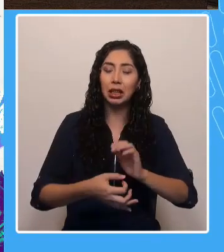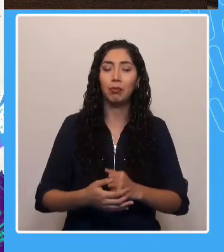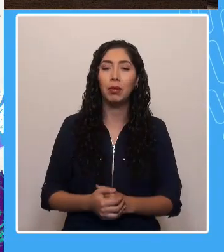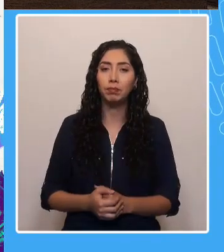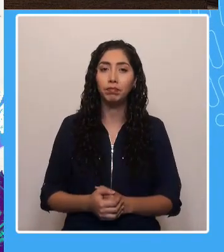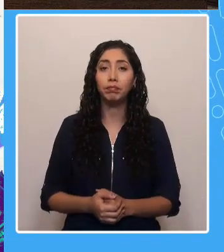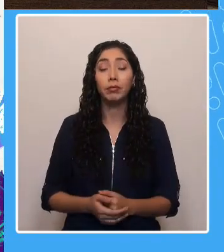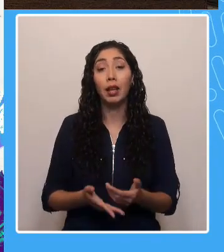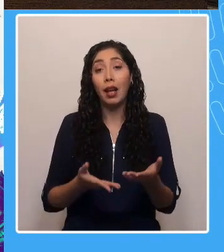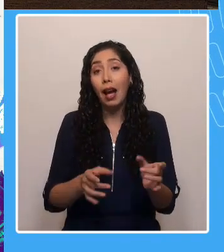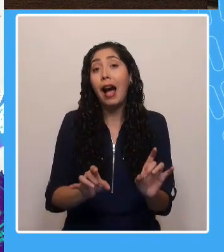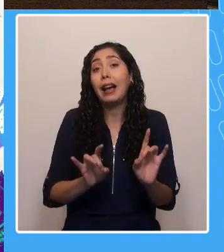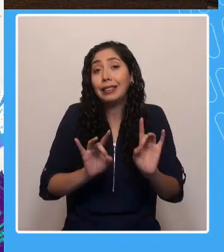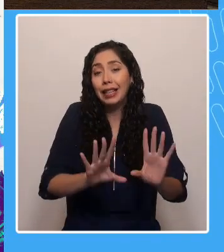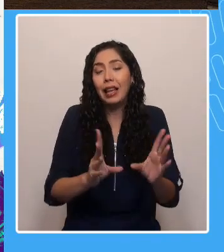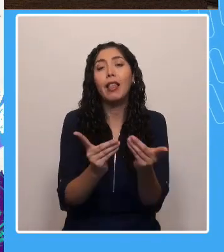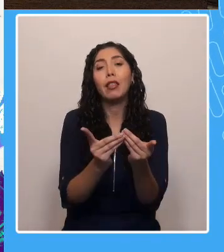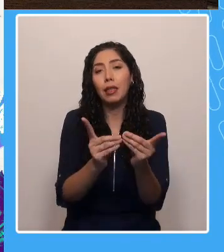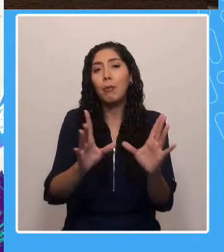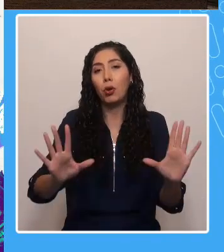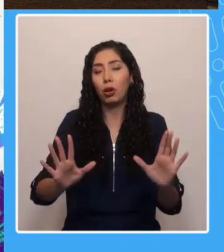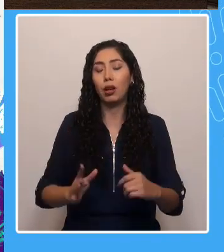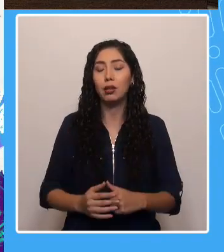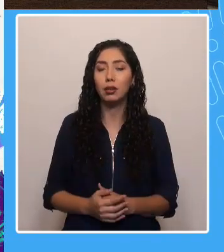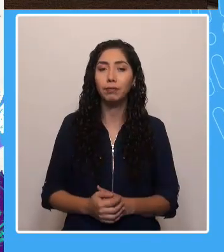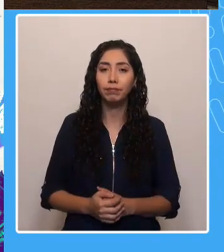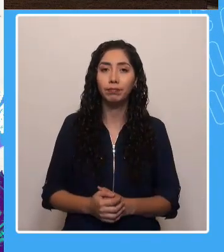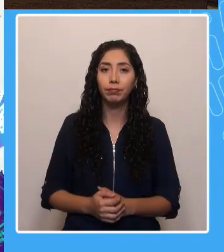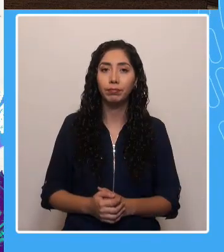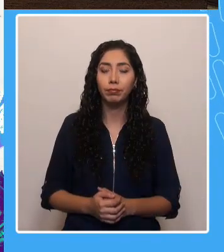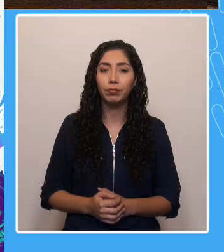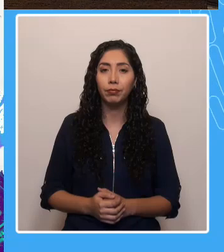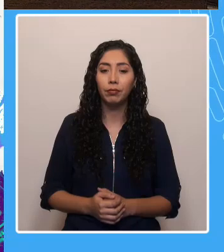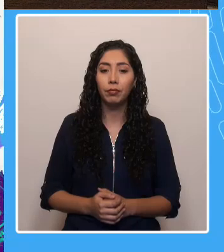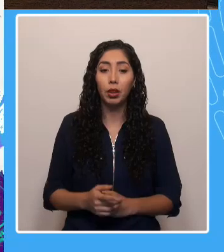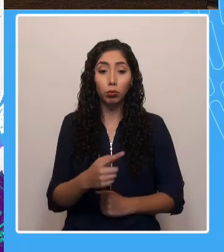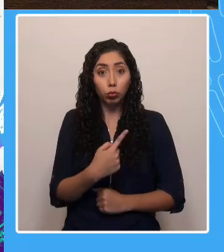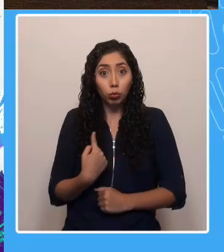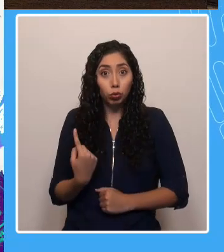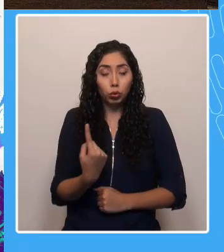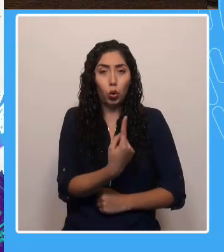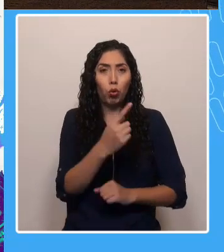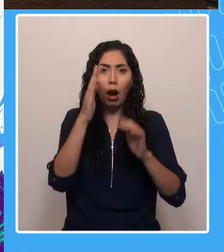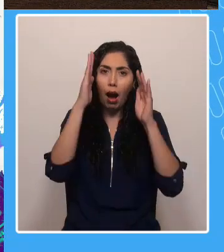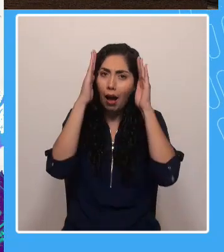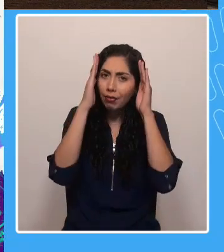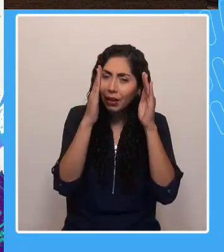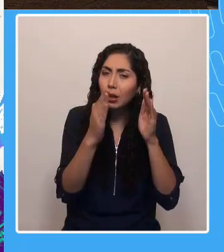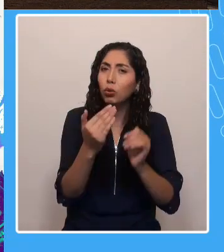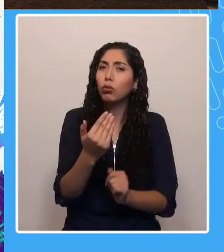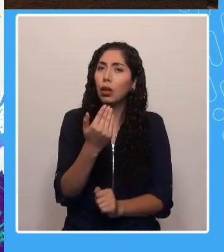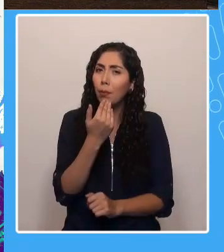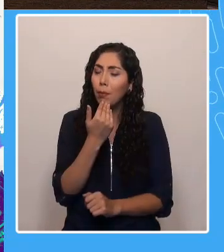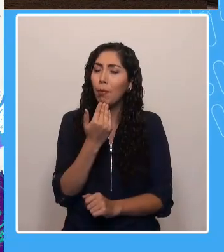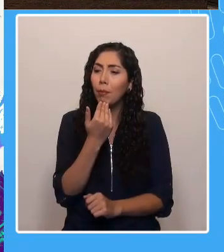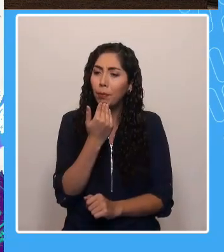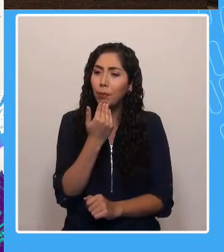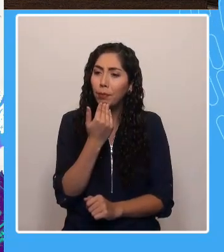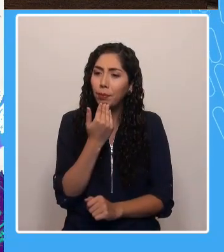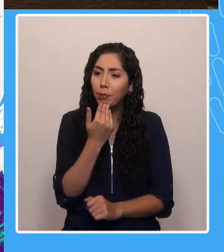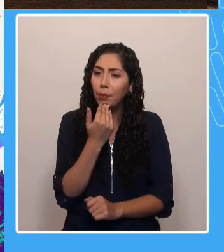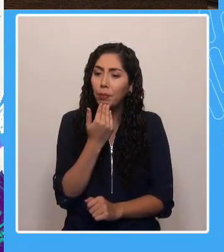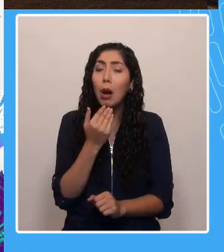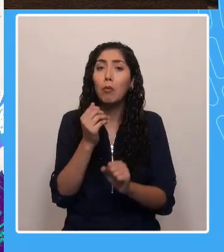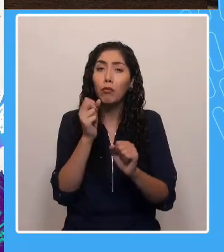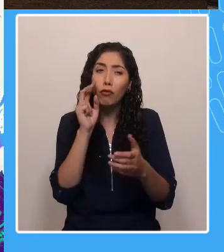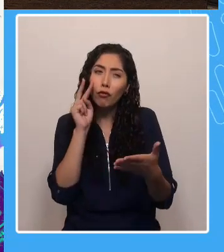se trata la democracia. Desde esa perspectiva estamos atentos a la identificación de posibles nudos